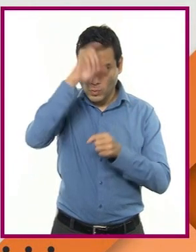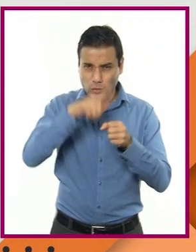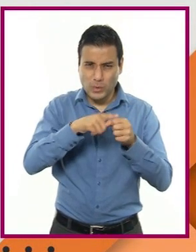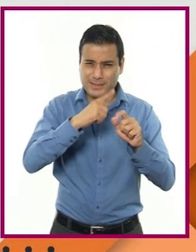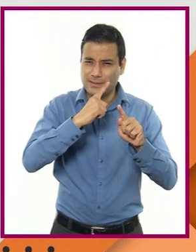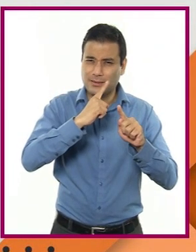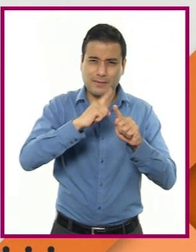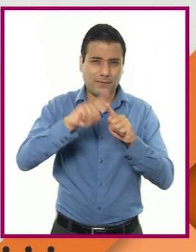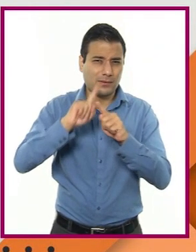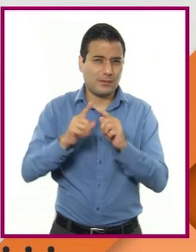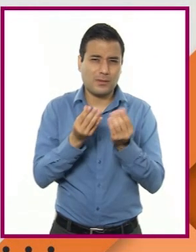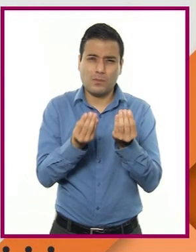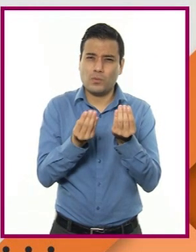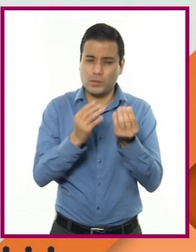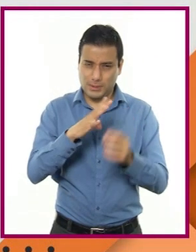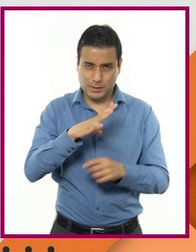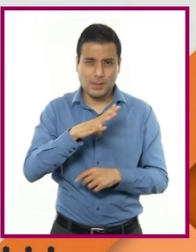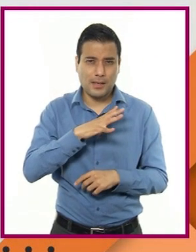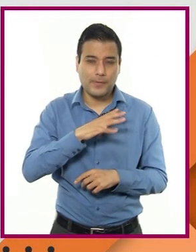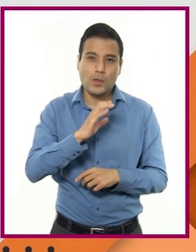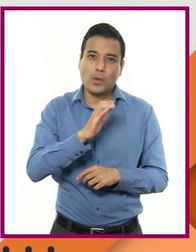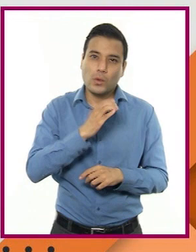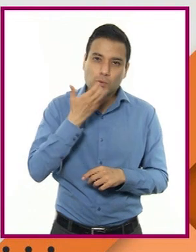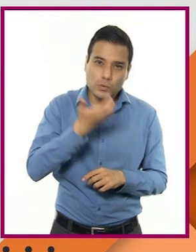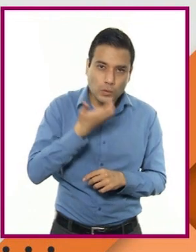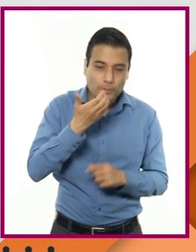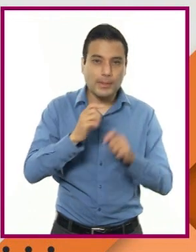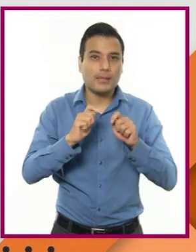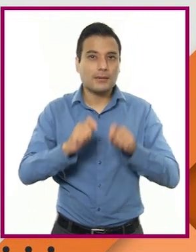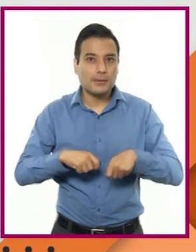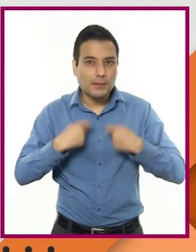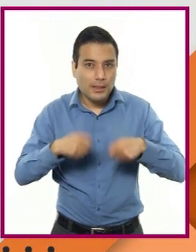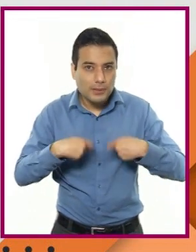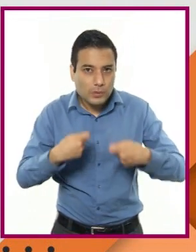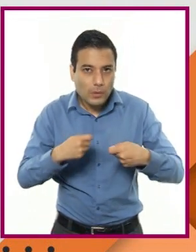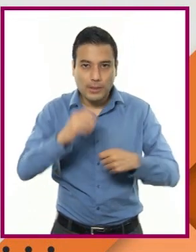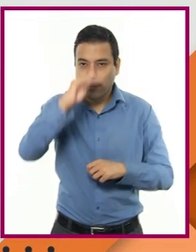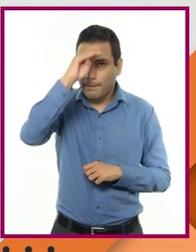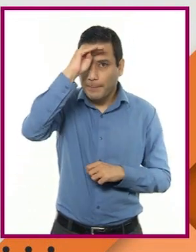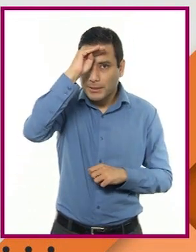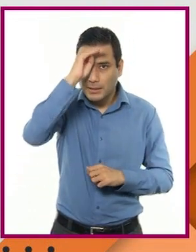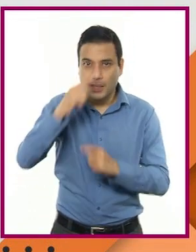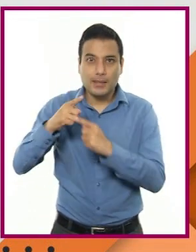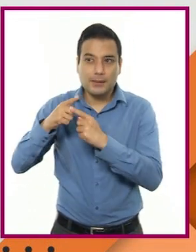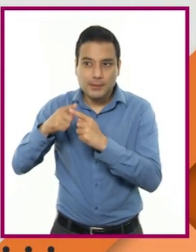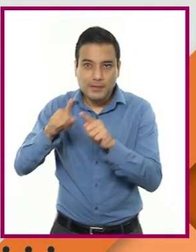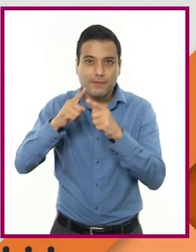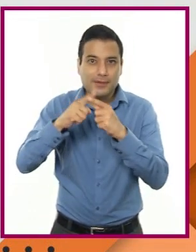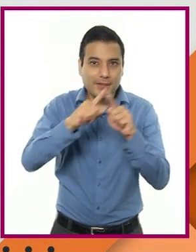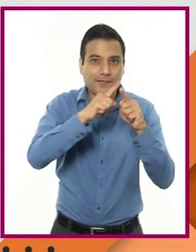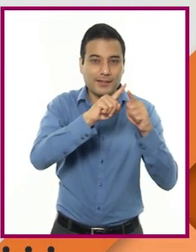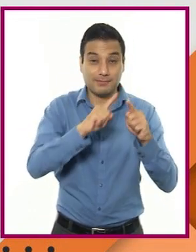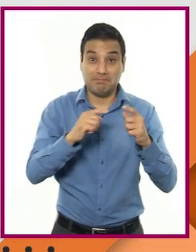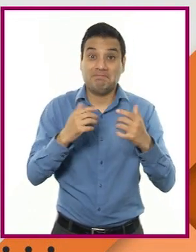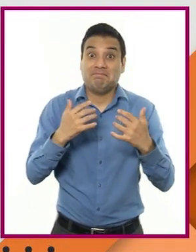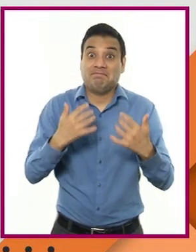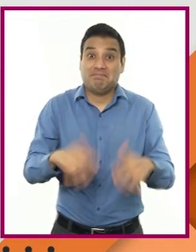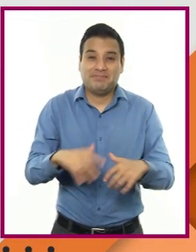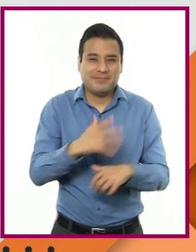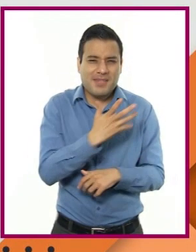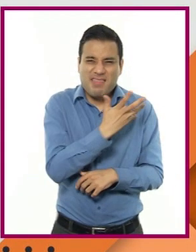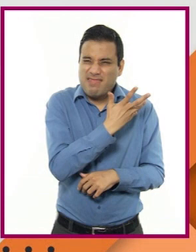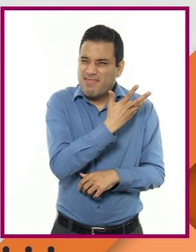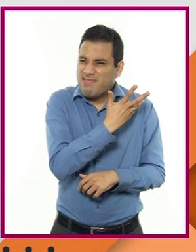una gran variedad de costumbres, tradiciones y formas de pensar que hacen que nuestro pueblo tenga una extraordinaria